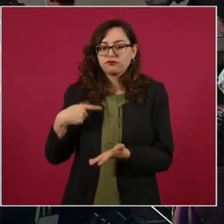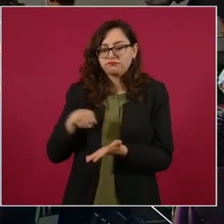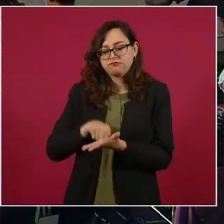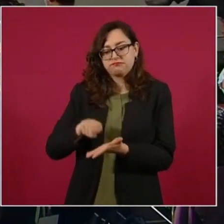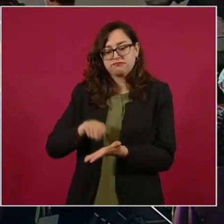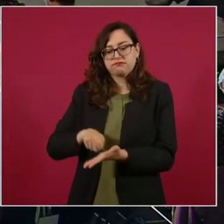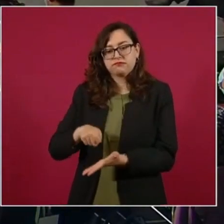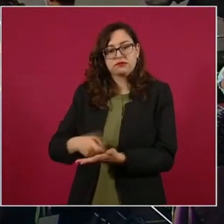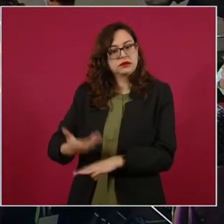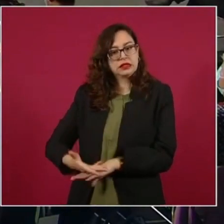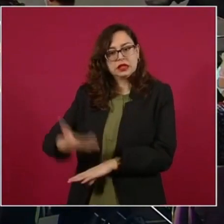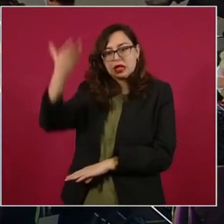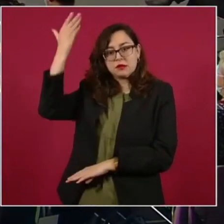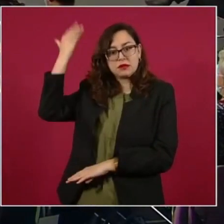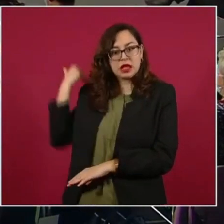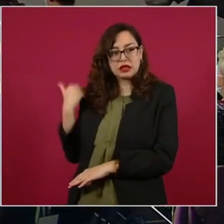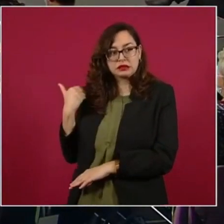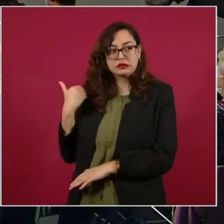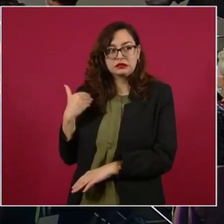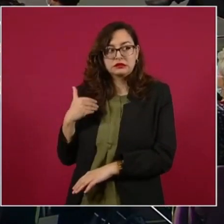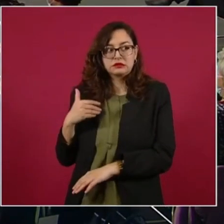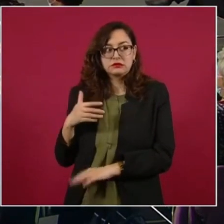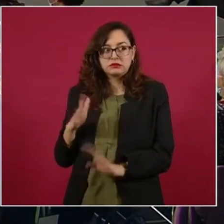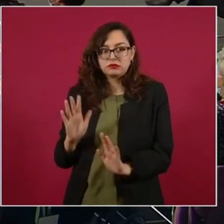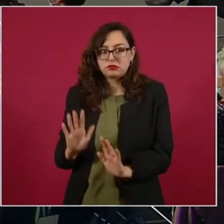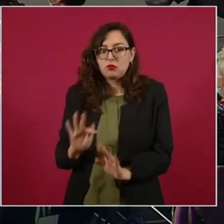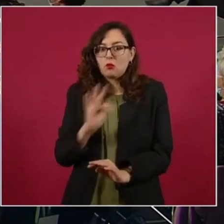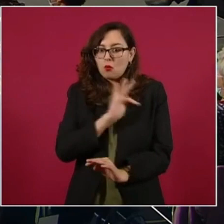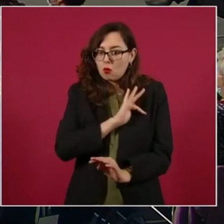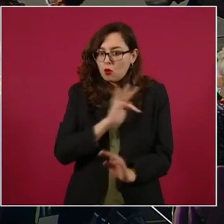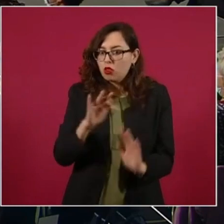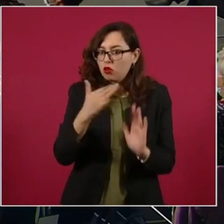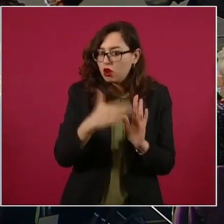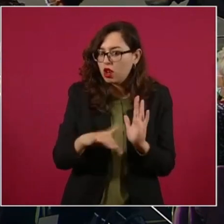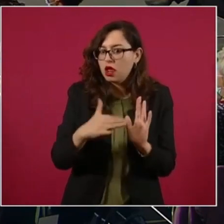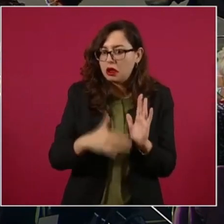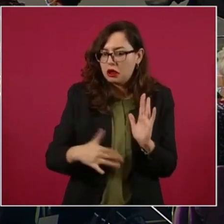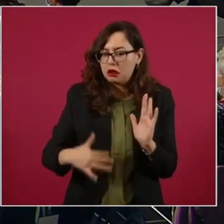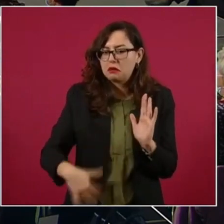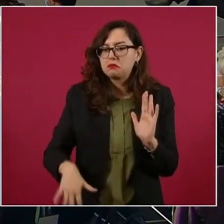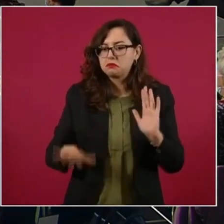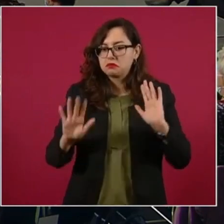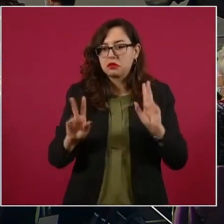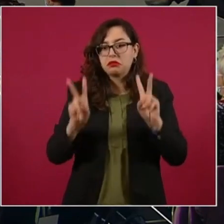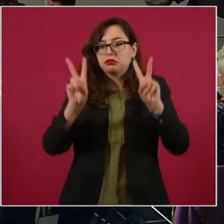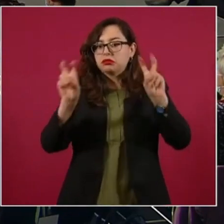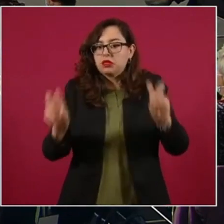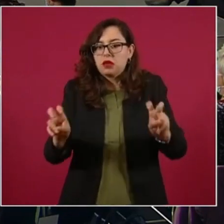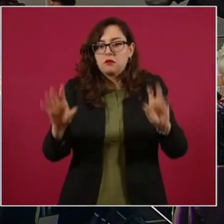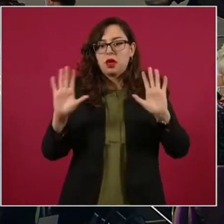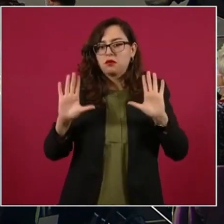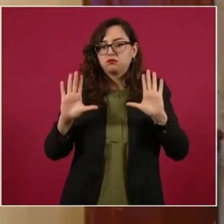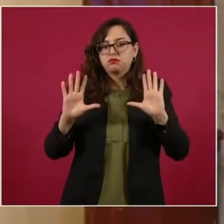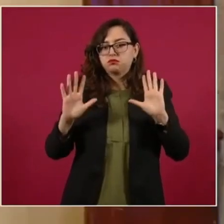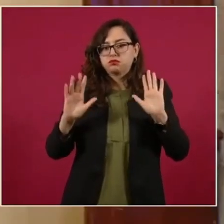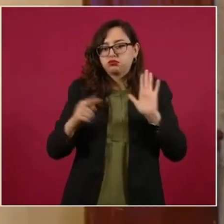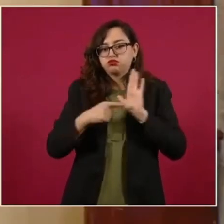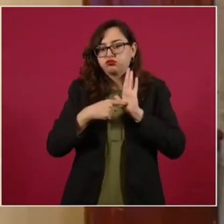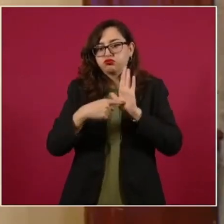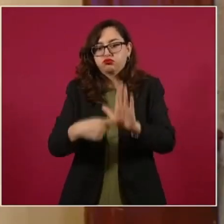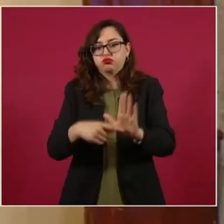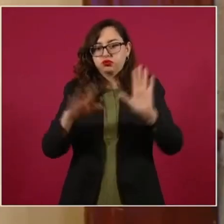permite que yo pueda dar a conocer lo que pensaba y sigo